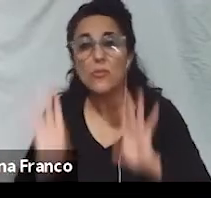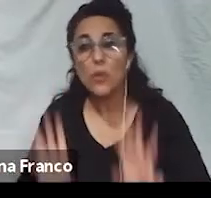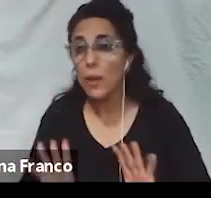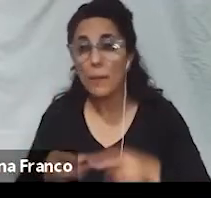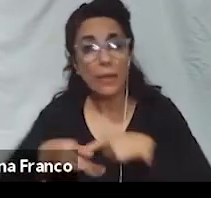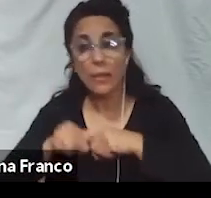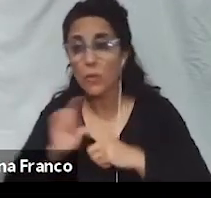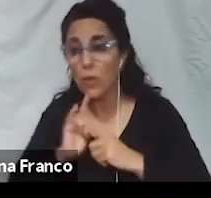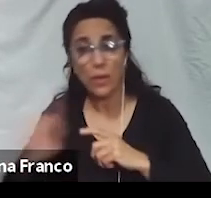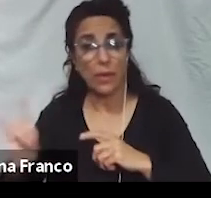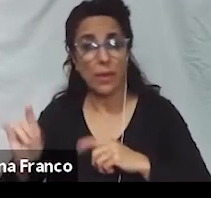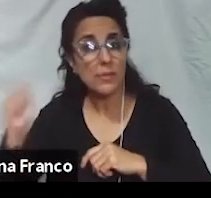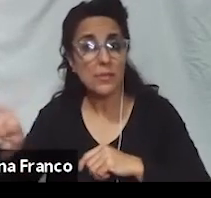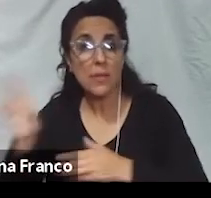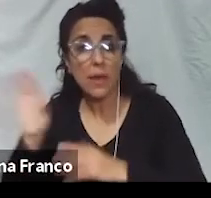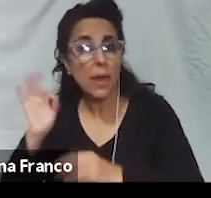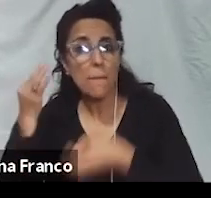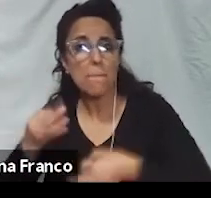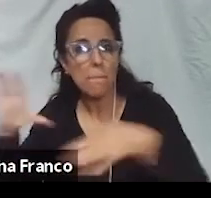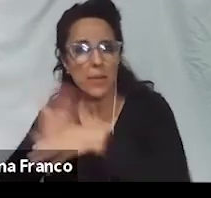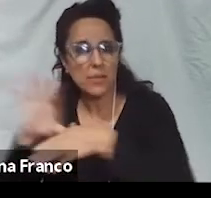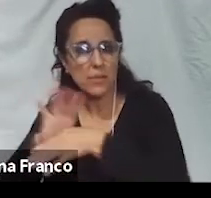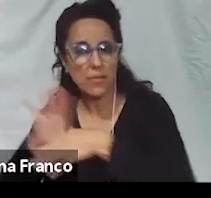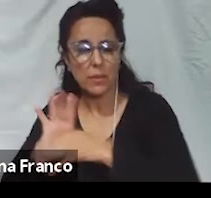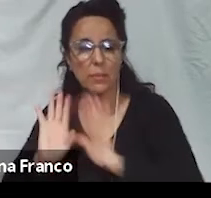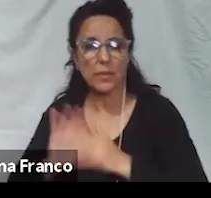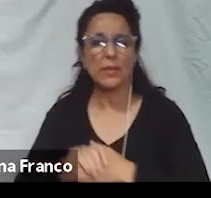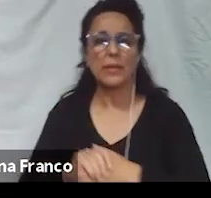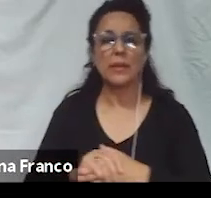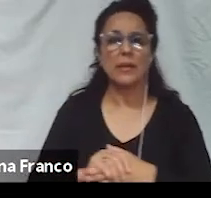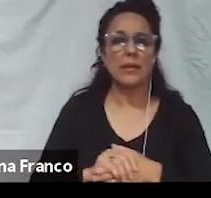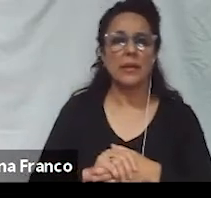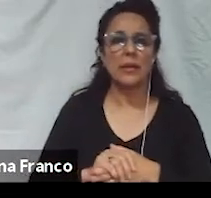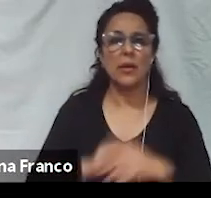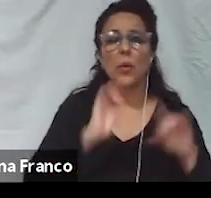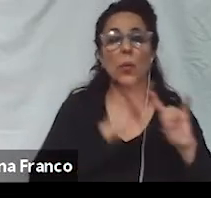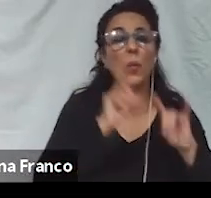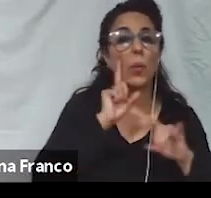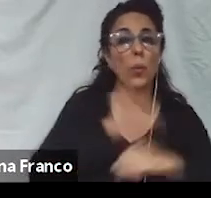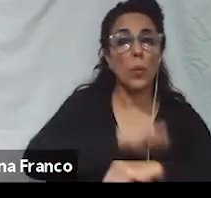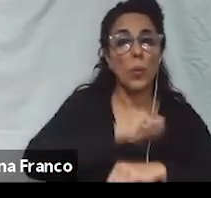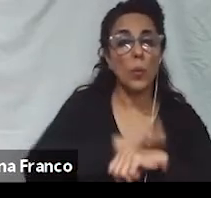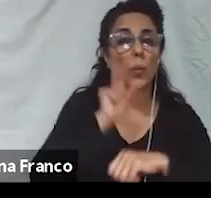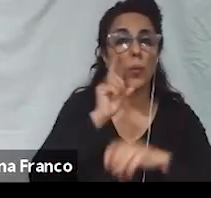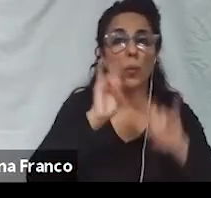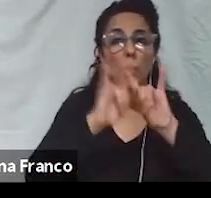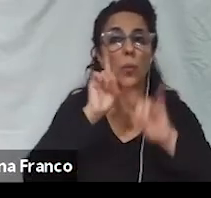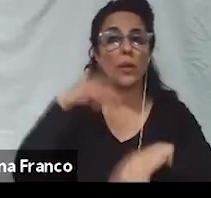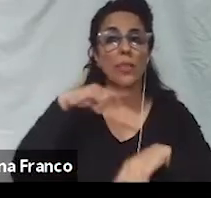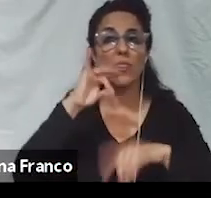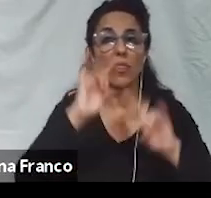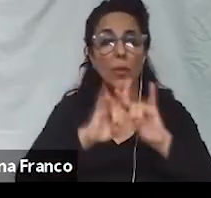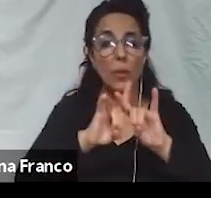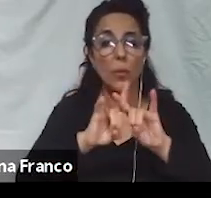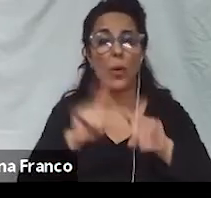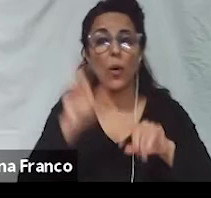que hacer únicamente con esas tecnologías. O tal vez tú tienes Windows y Chrome y el cliente te dice,